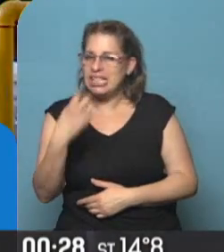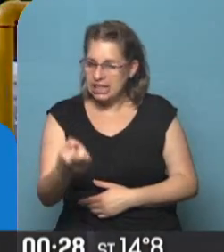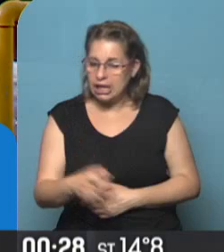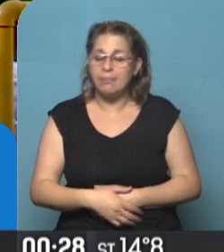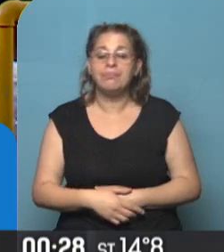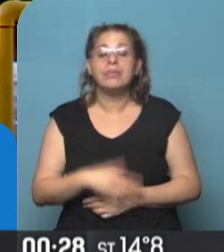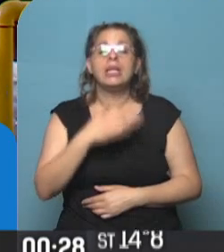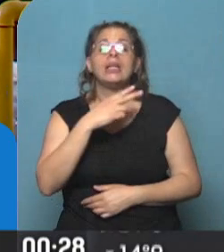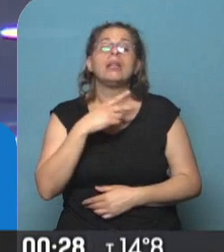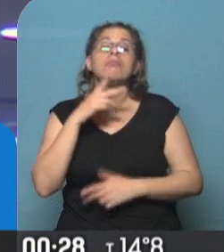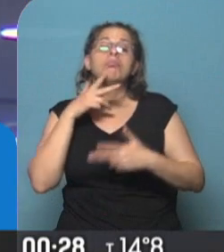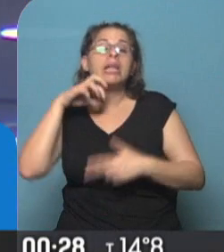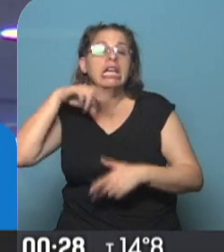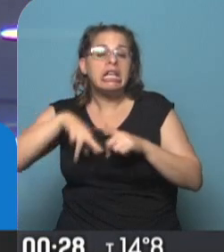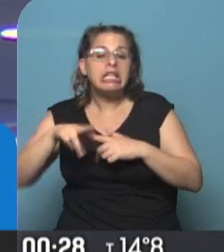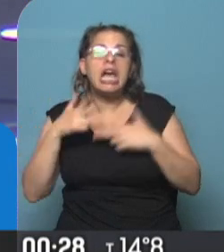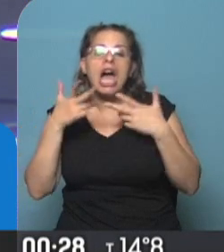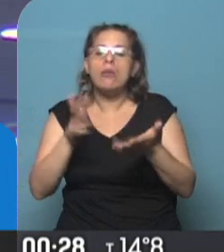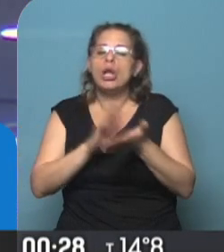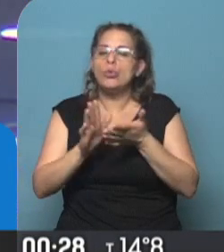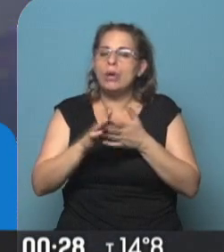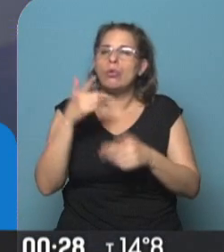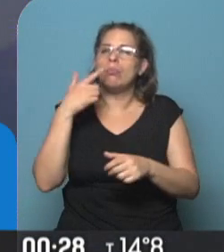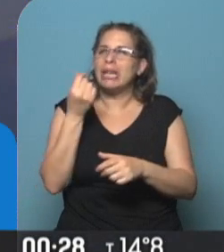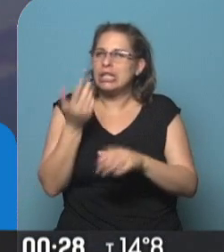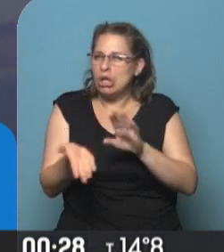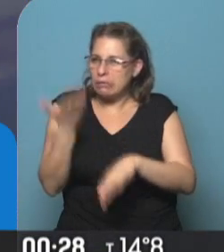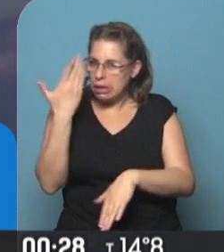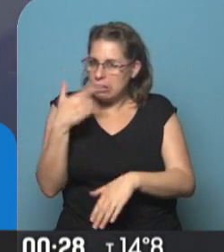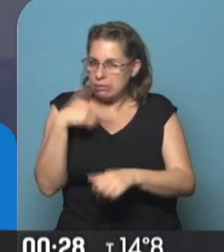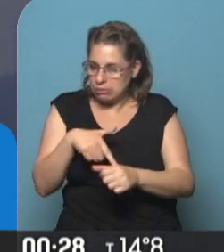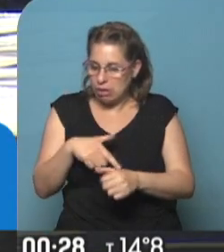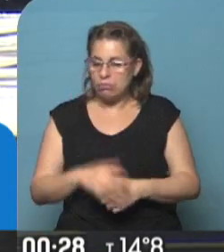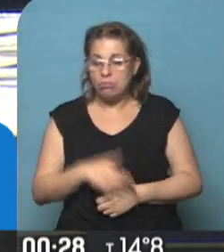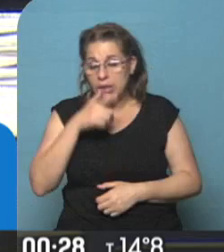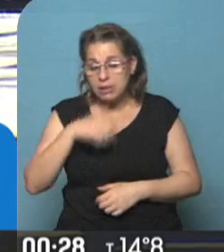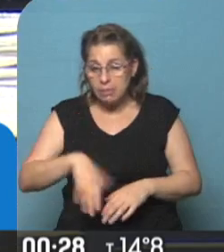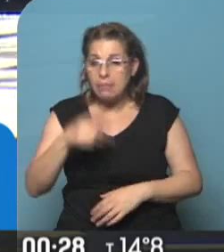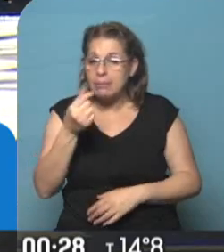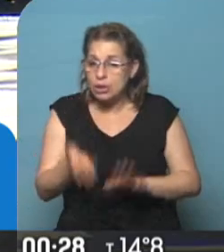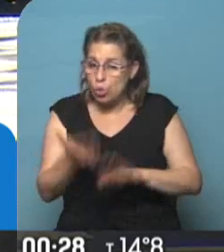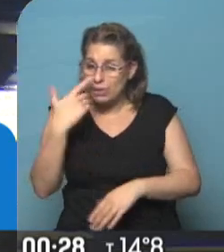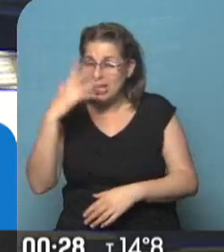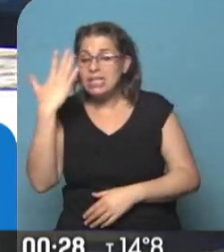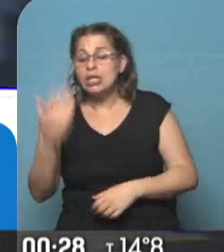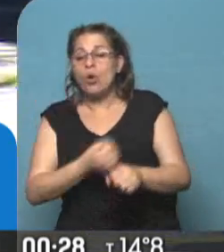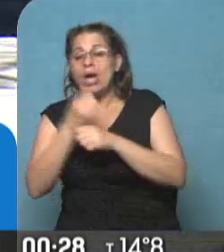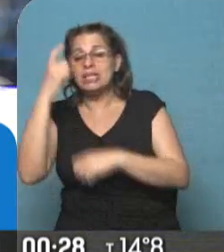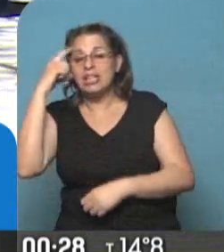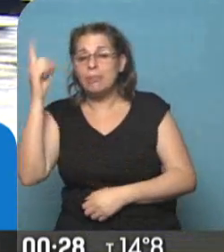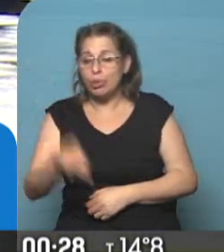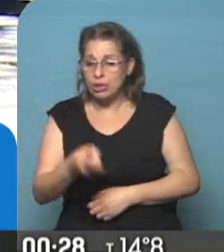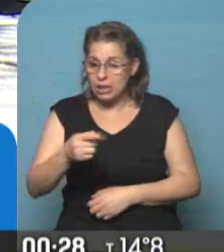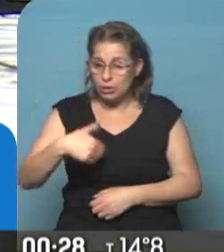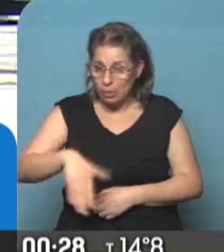ministros también se refirió al nuevo aumento de las naftas que subirían, según trascendió, entre el 5 y el 10% en los